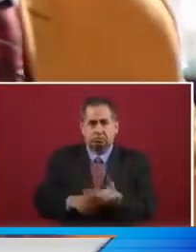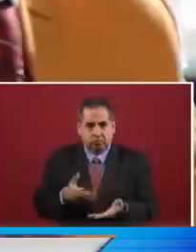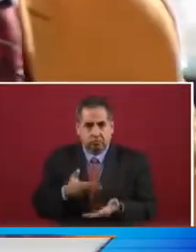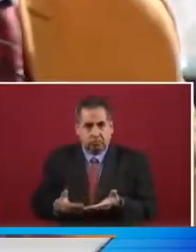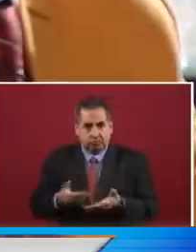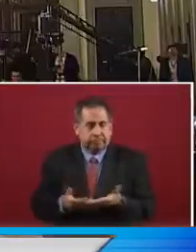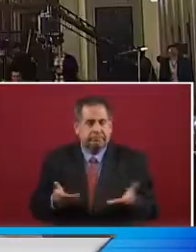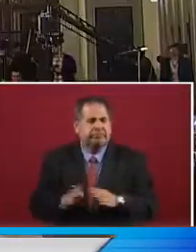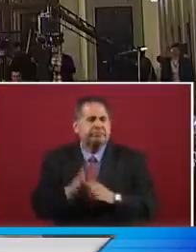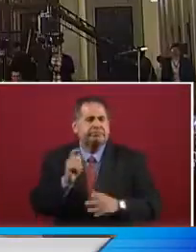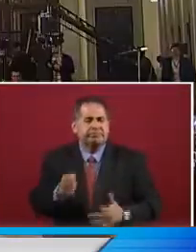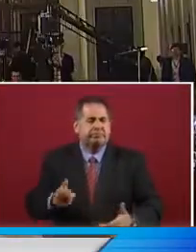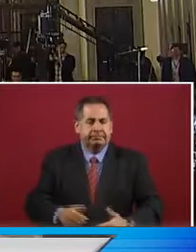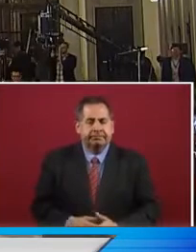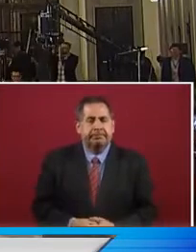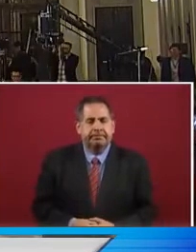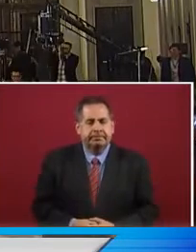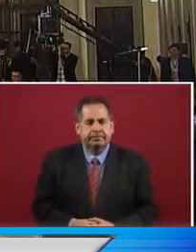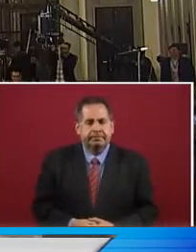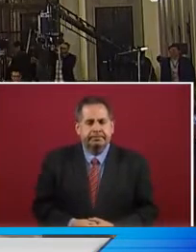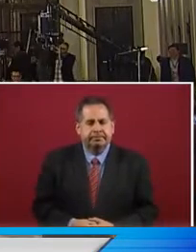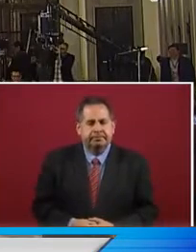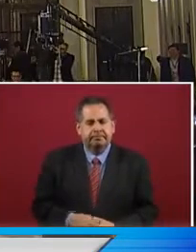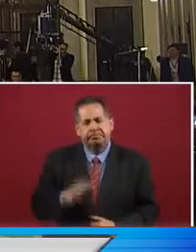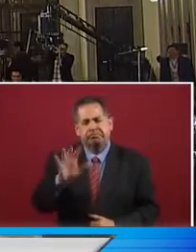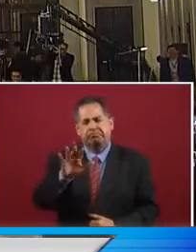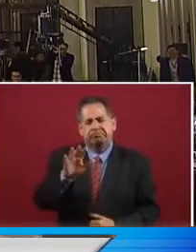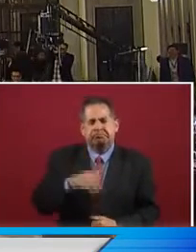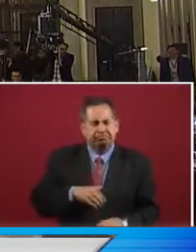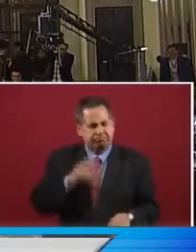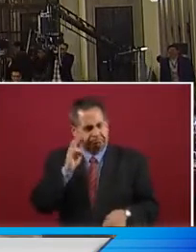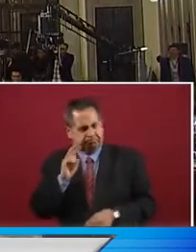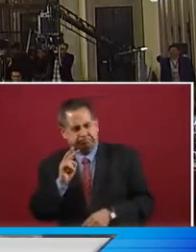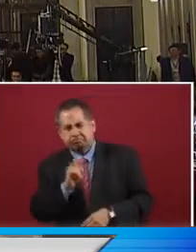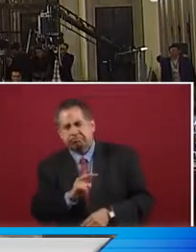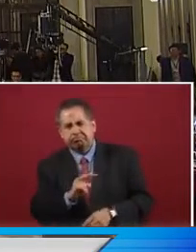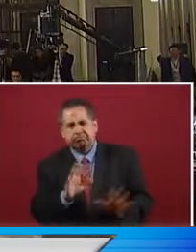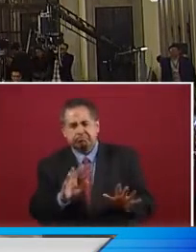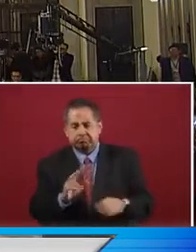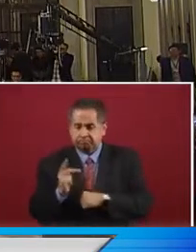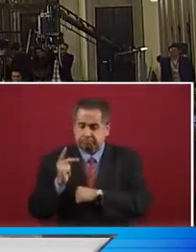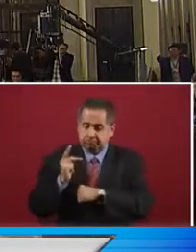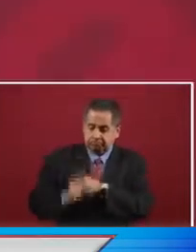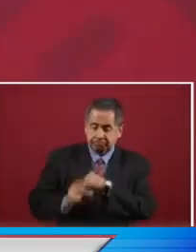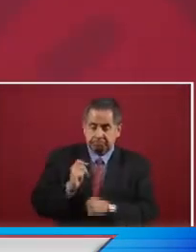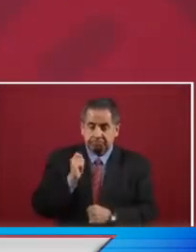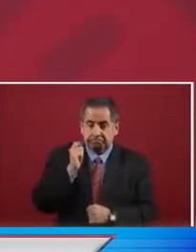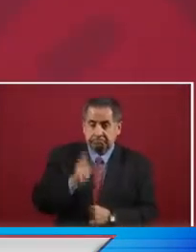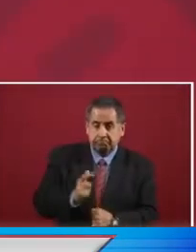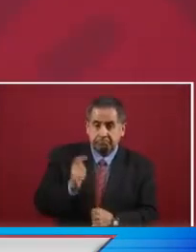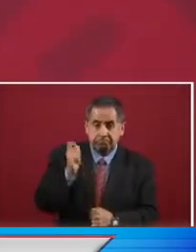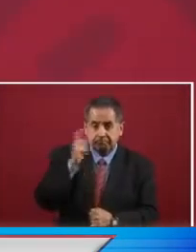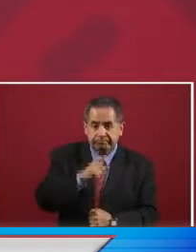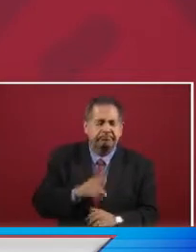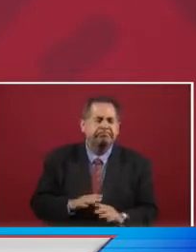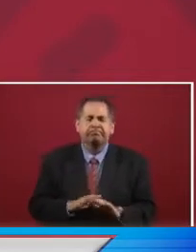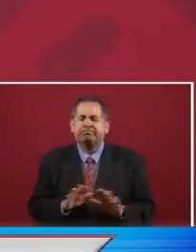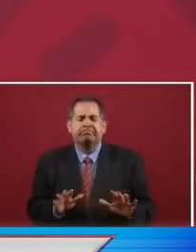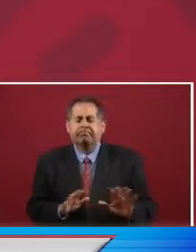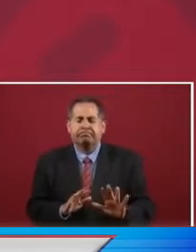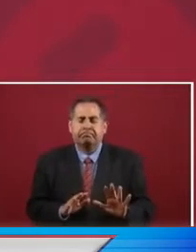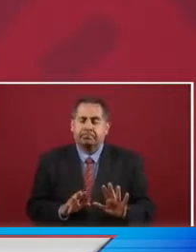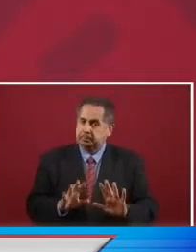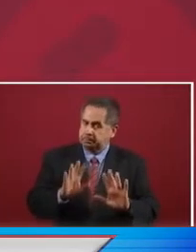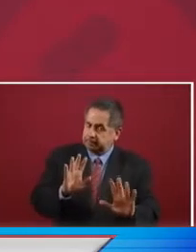Golpe de Estado. Pues yo no veo, la verdad, ningún riesgo. No quiere decir